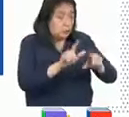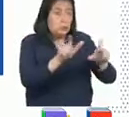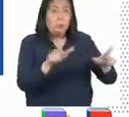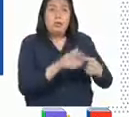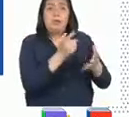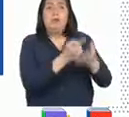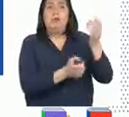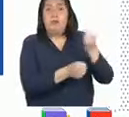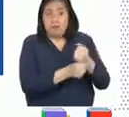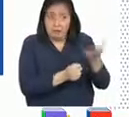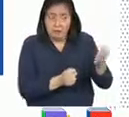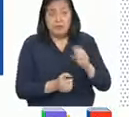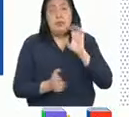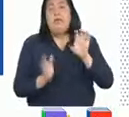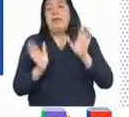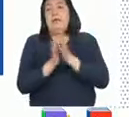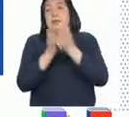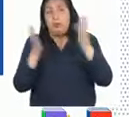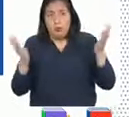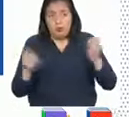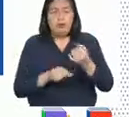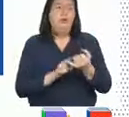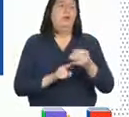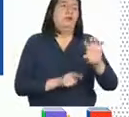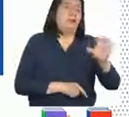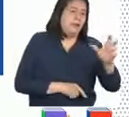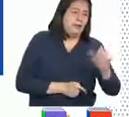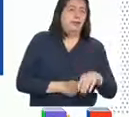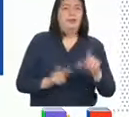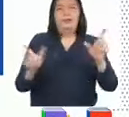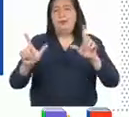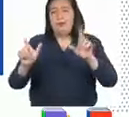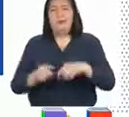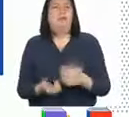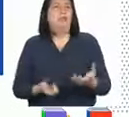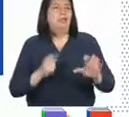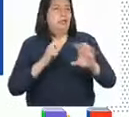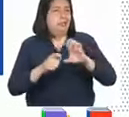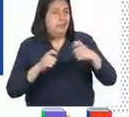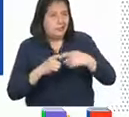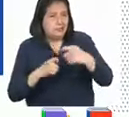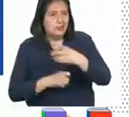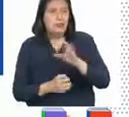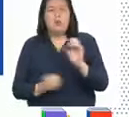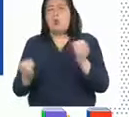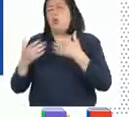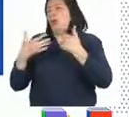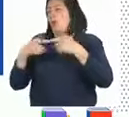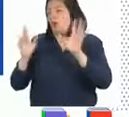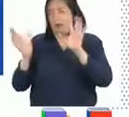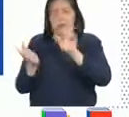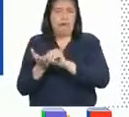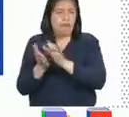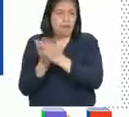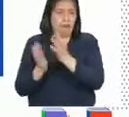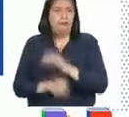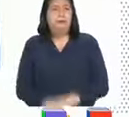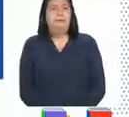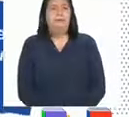fuente confiable, como periódicos, radio, televisión, internet u otra